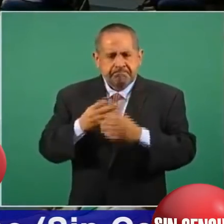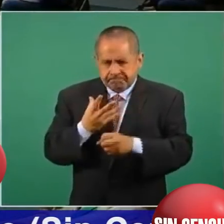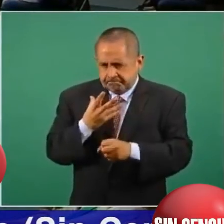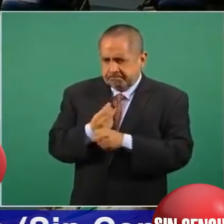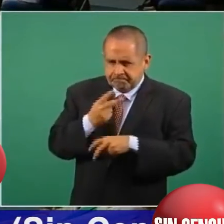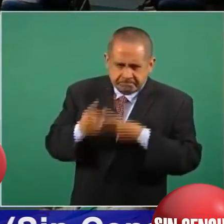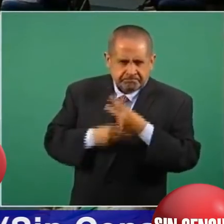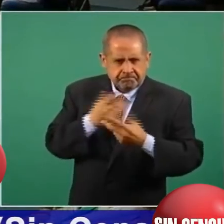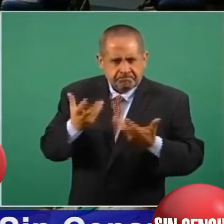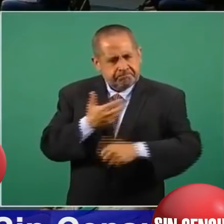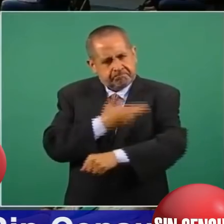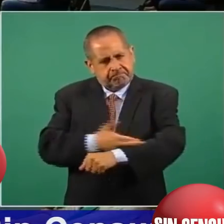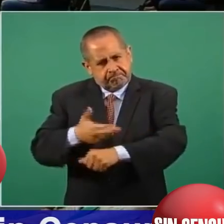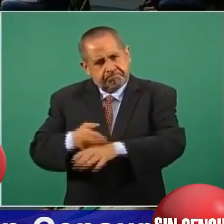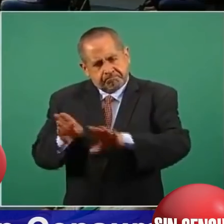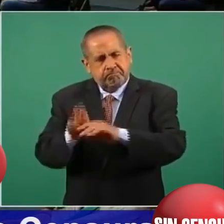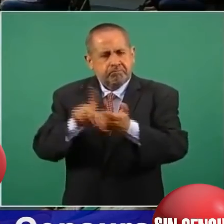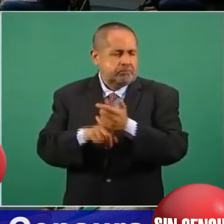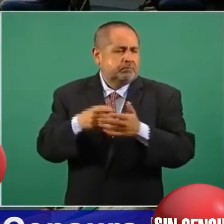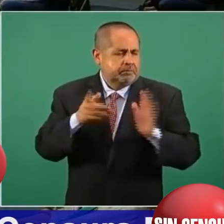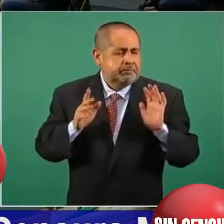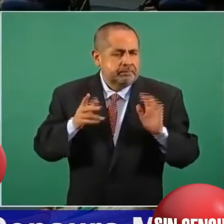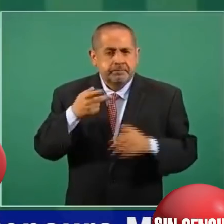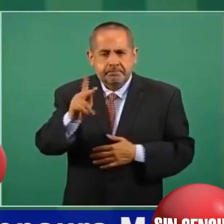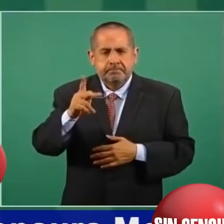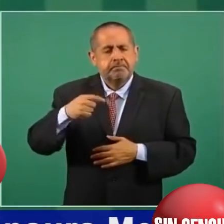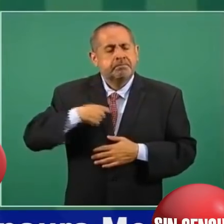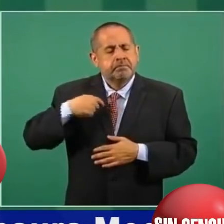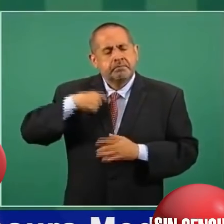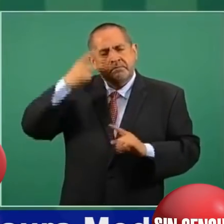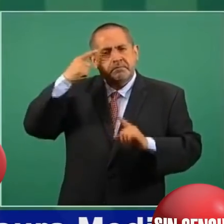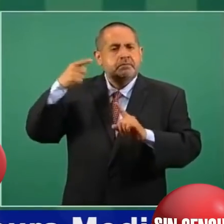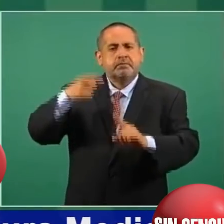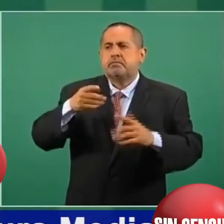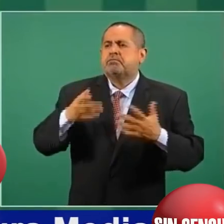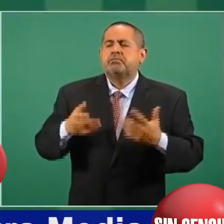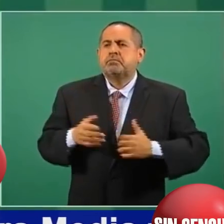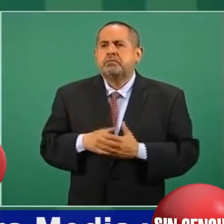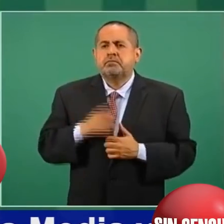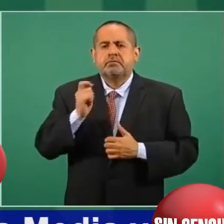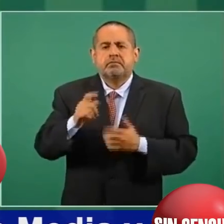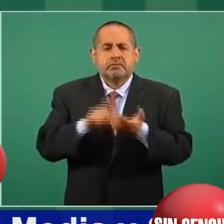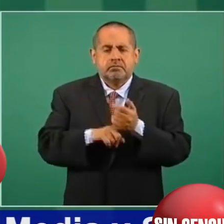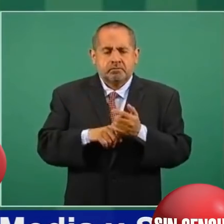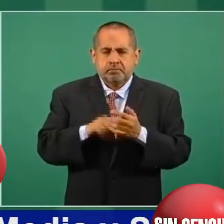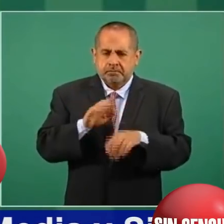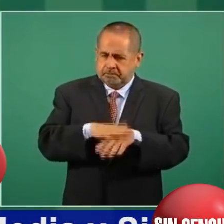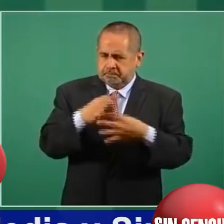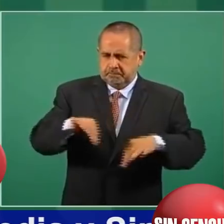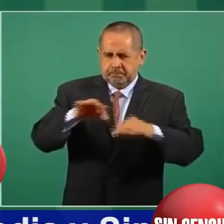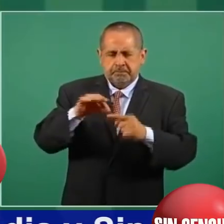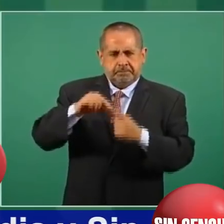haciendo, pero estoy hablando de lo esencial